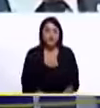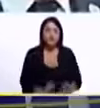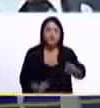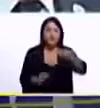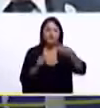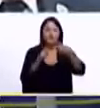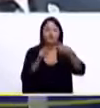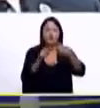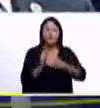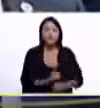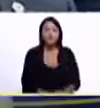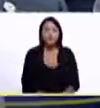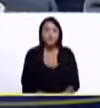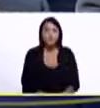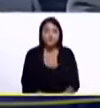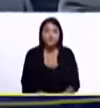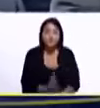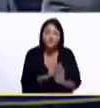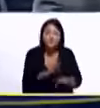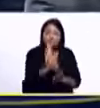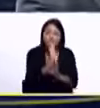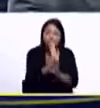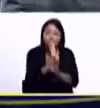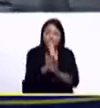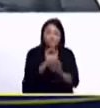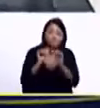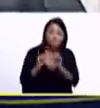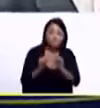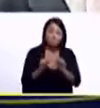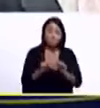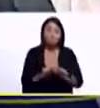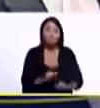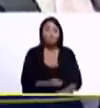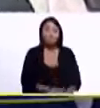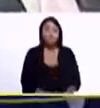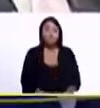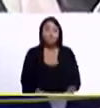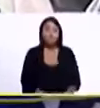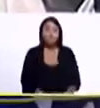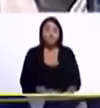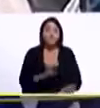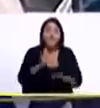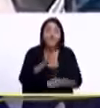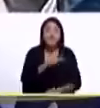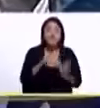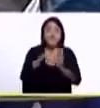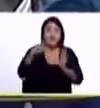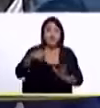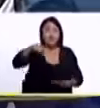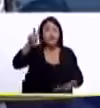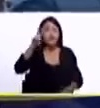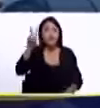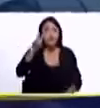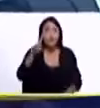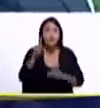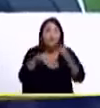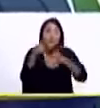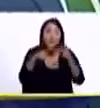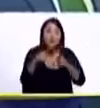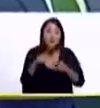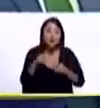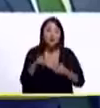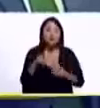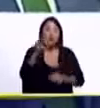2. Defender de manera activa y protagónica, como una sola nación, los derechos históricos, políticos y jurídicos de la